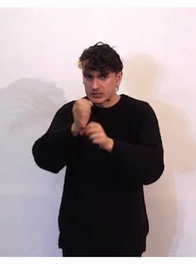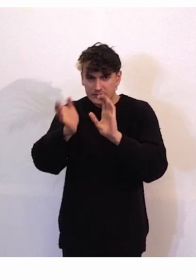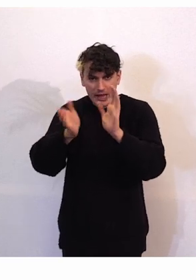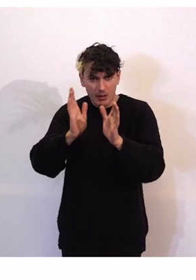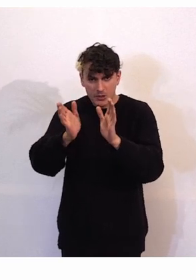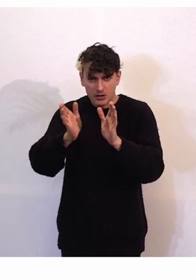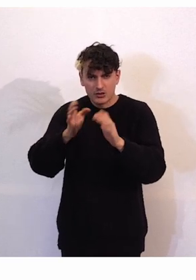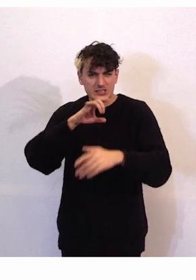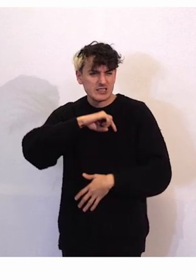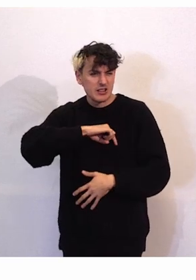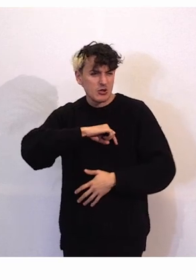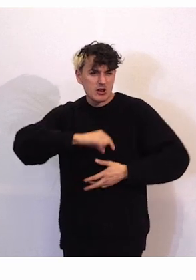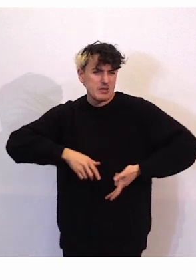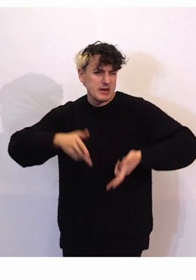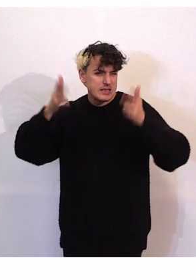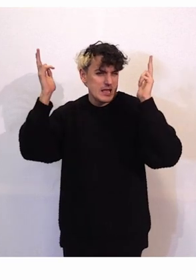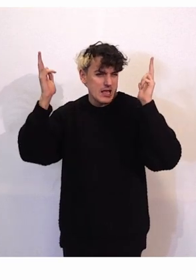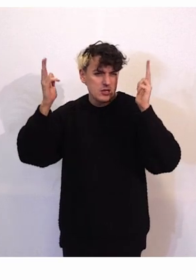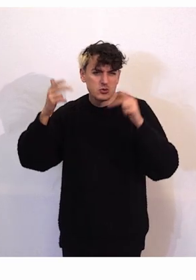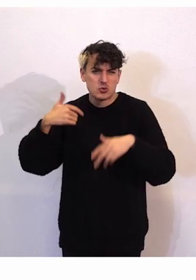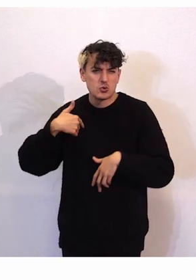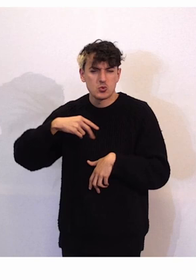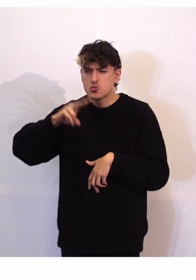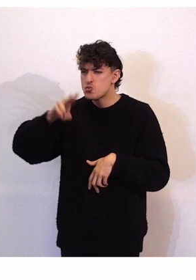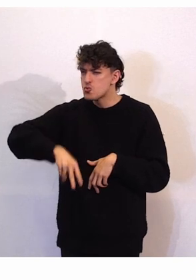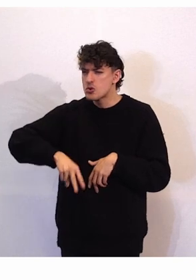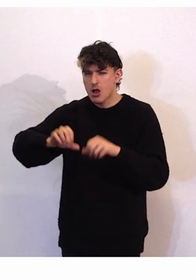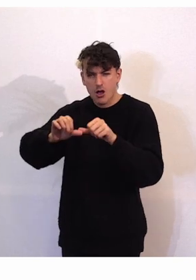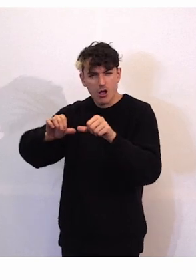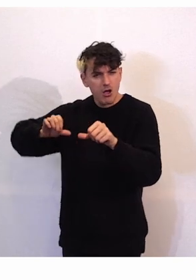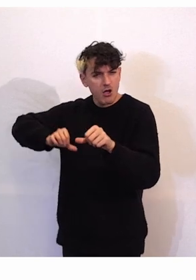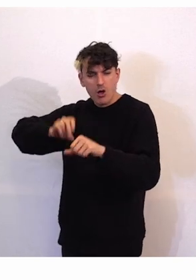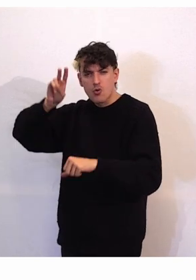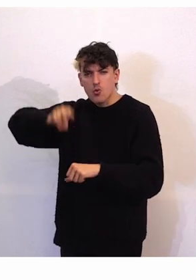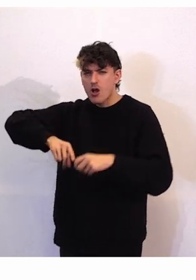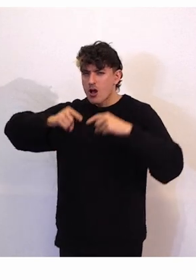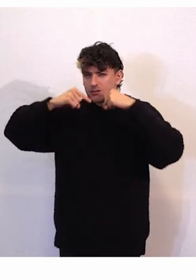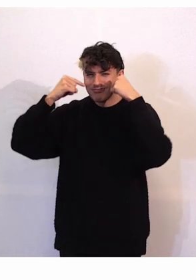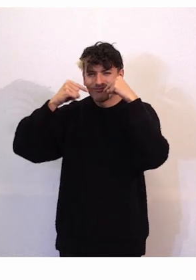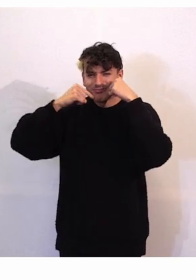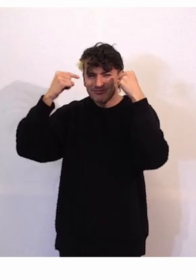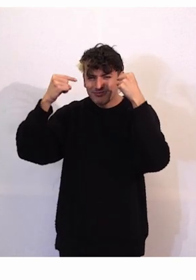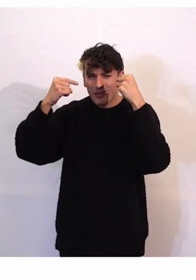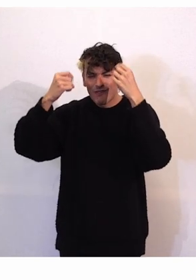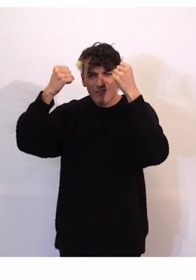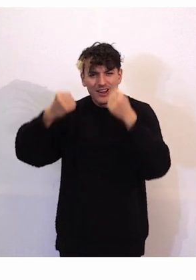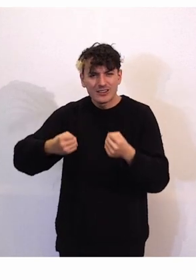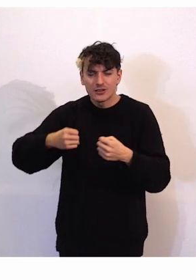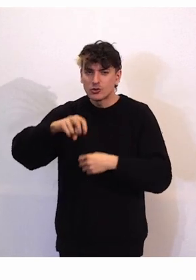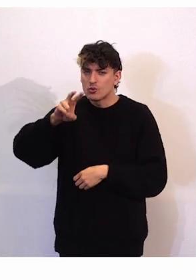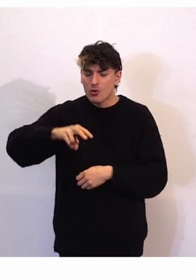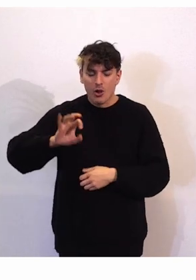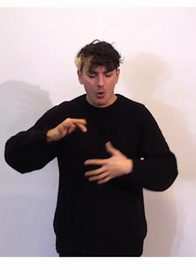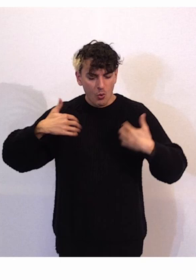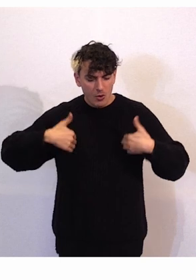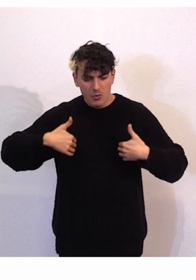una sonrisa tan libre y tan mover el cuerpo aquí donde la veis. Ella sola, ¿eh?